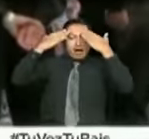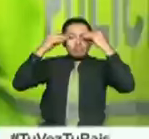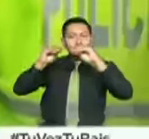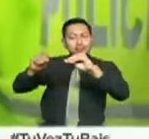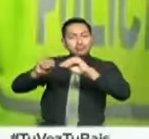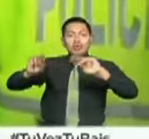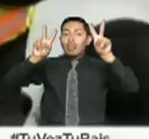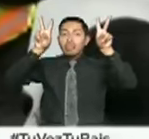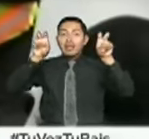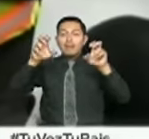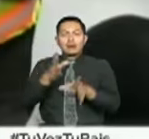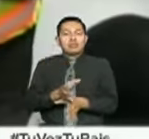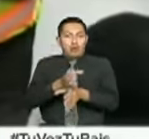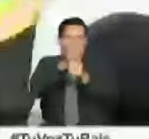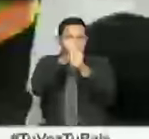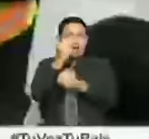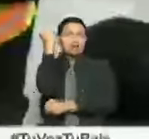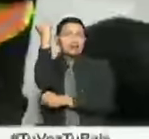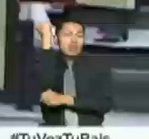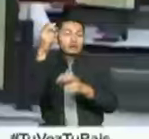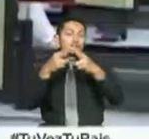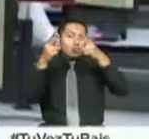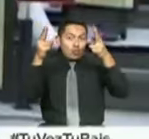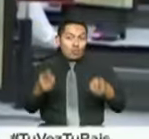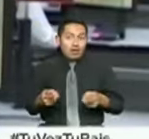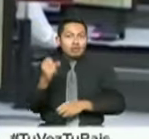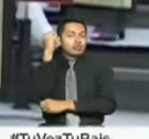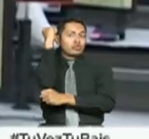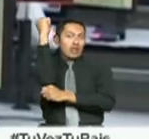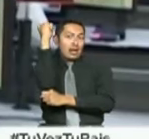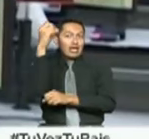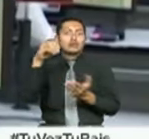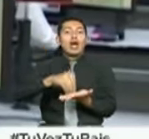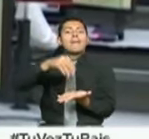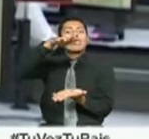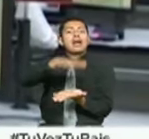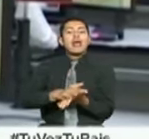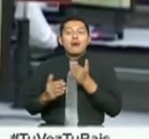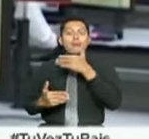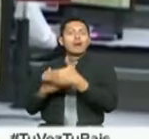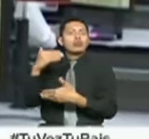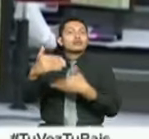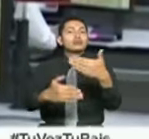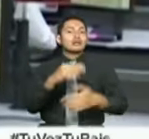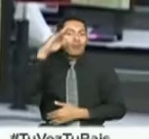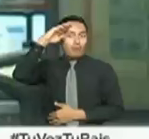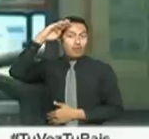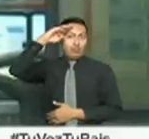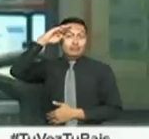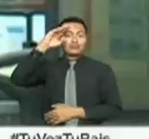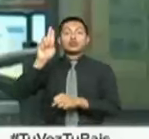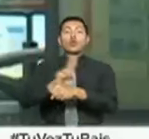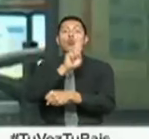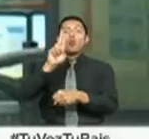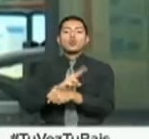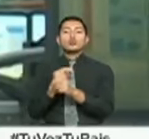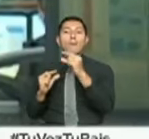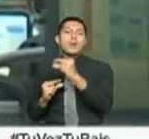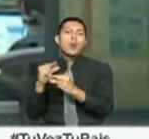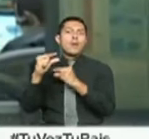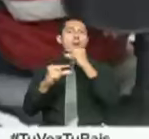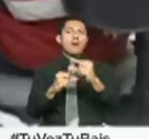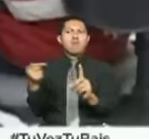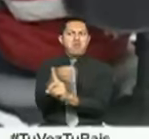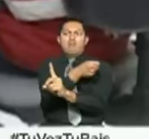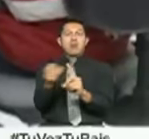temas como nivel de seguridad, derechos humanos, derechos aplicados a los procedimientos policiales, el uso progresivo de la fuerza,